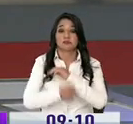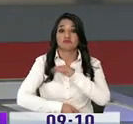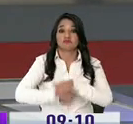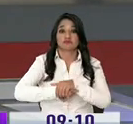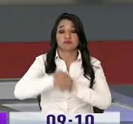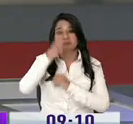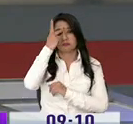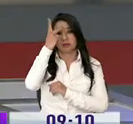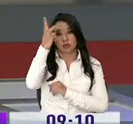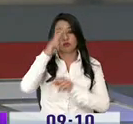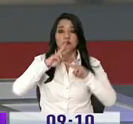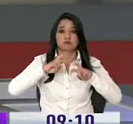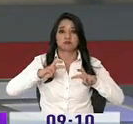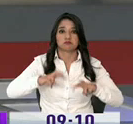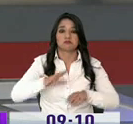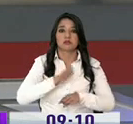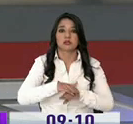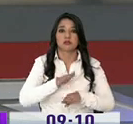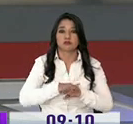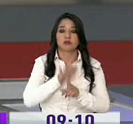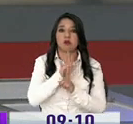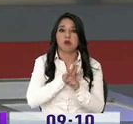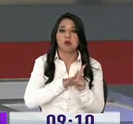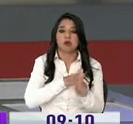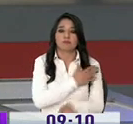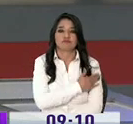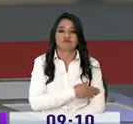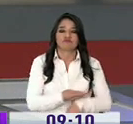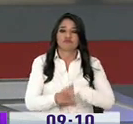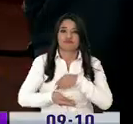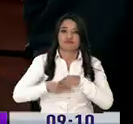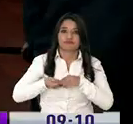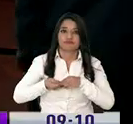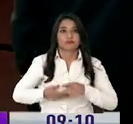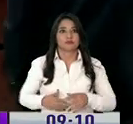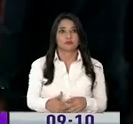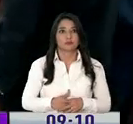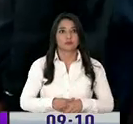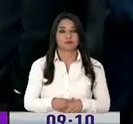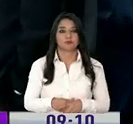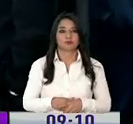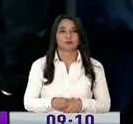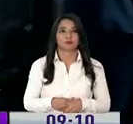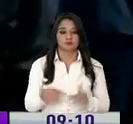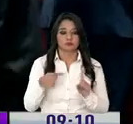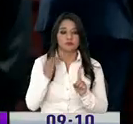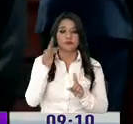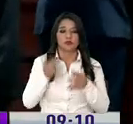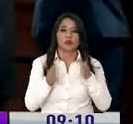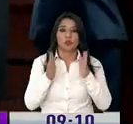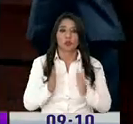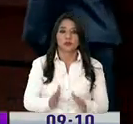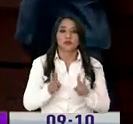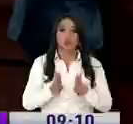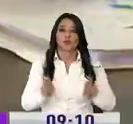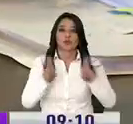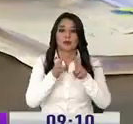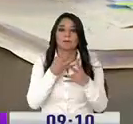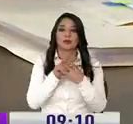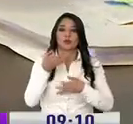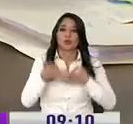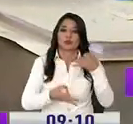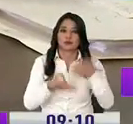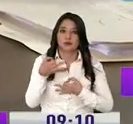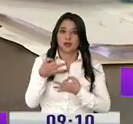Perú, investigado por el delito de tráfico de influencias. Fue la jueza Paola Campaña de la Unidad Penal Judicial que